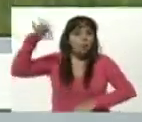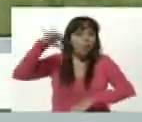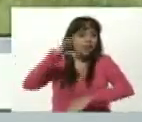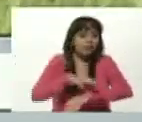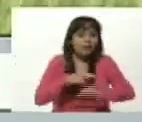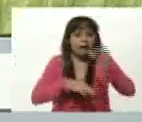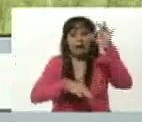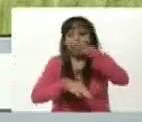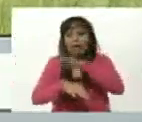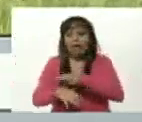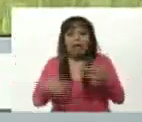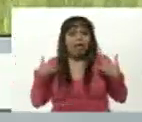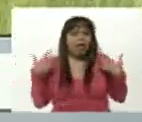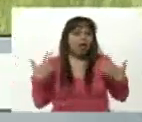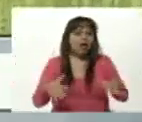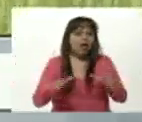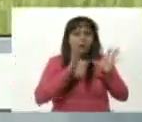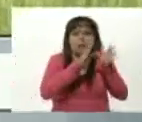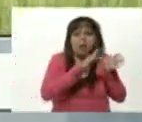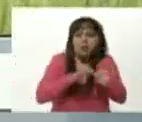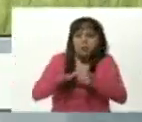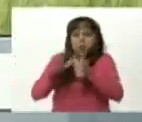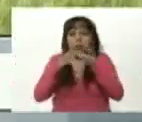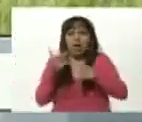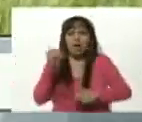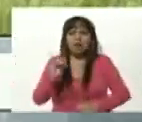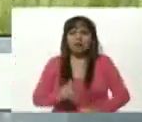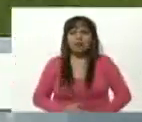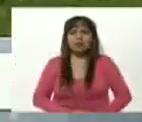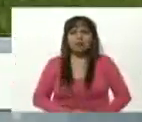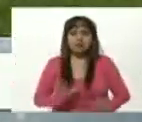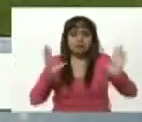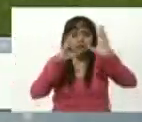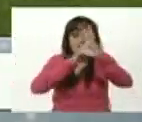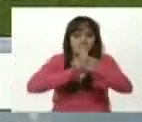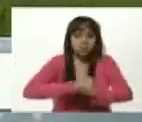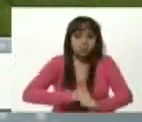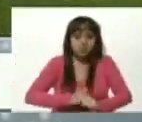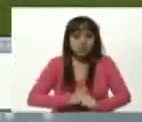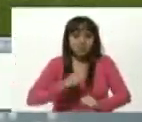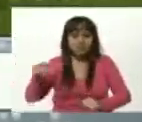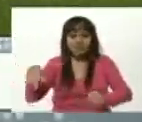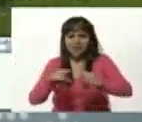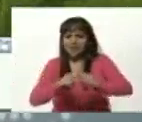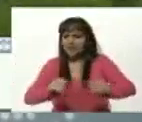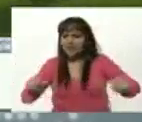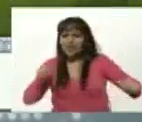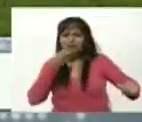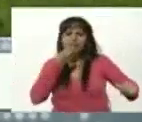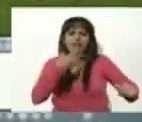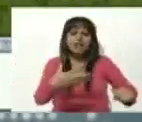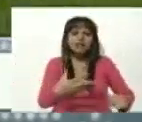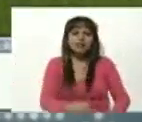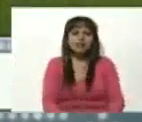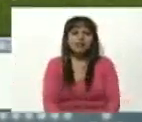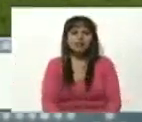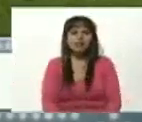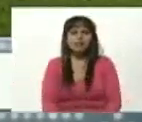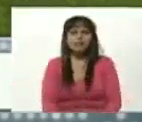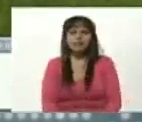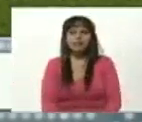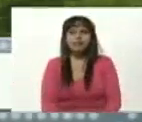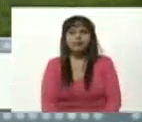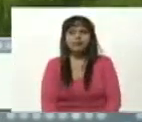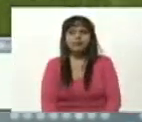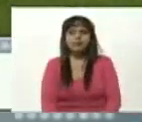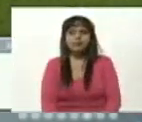los jejenes, las maripositas aquí, porque nos llegó la noche. Qué tierra tan hermosa.